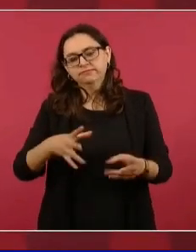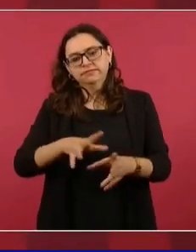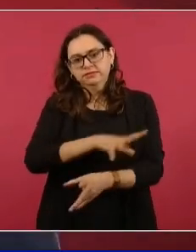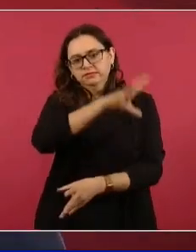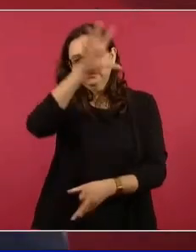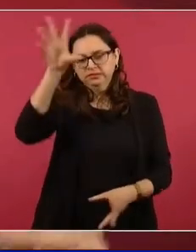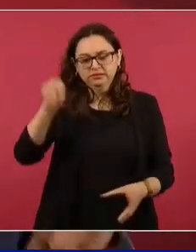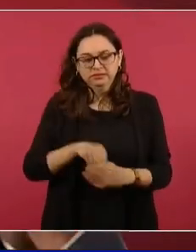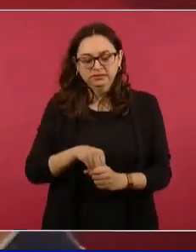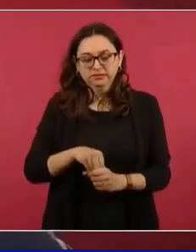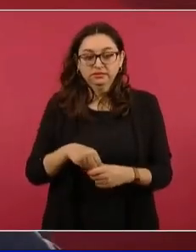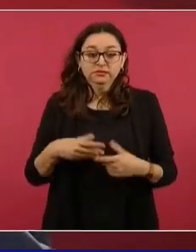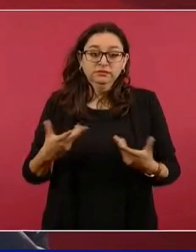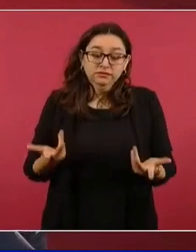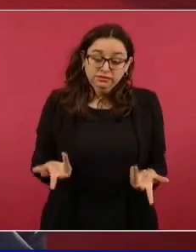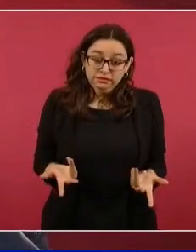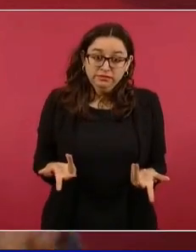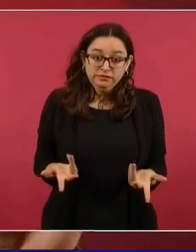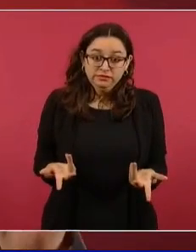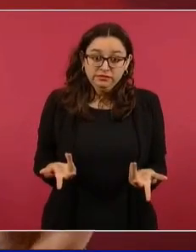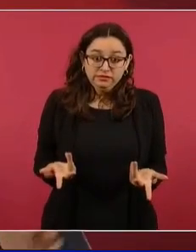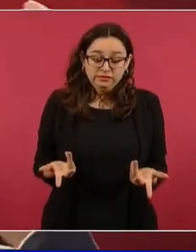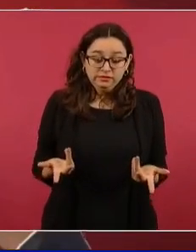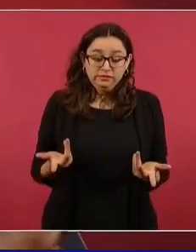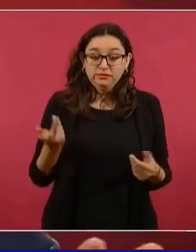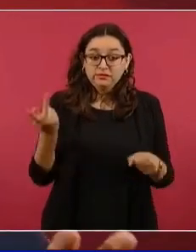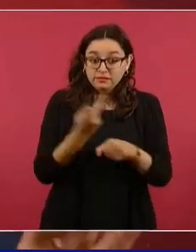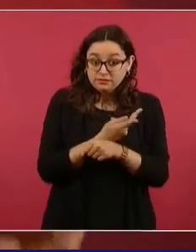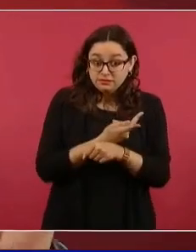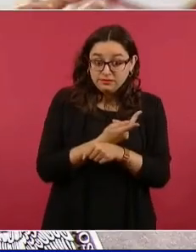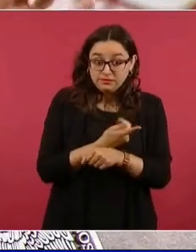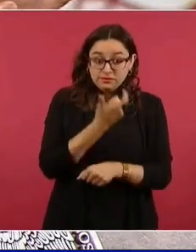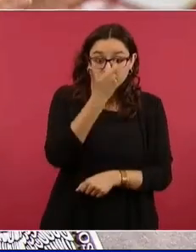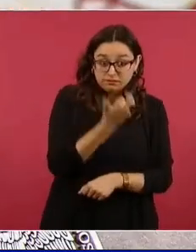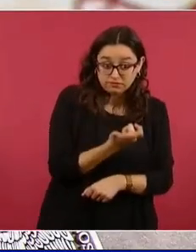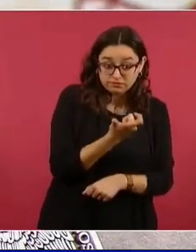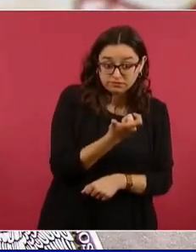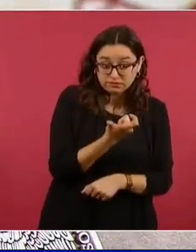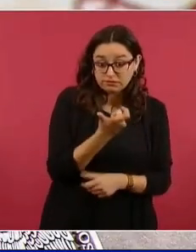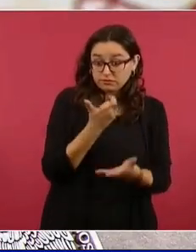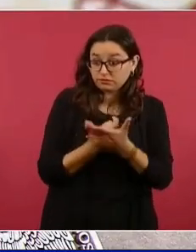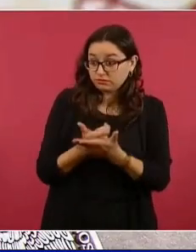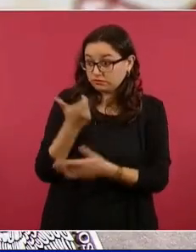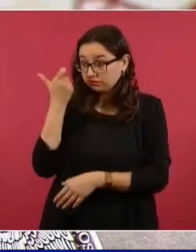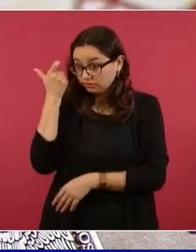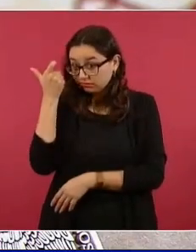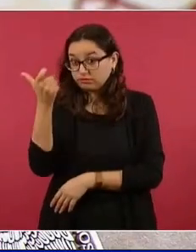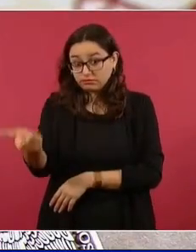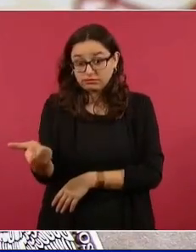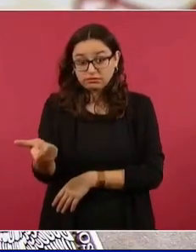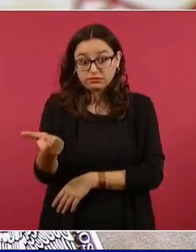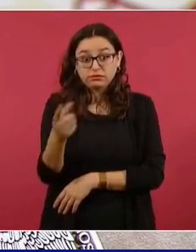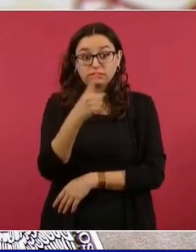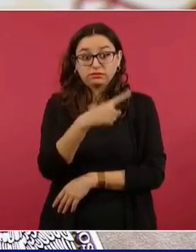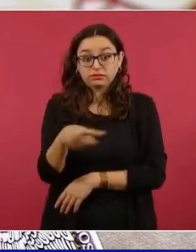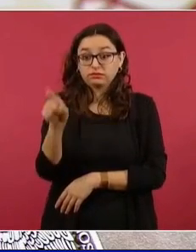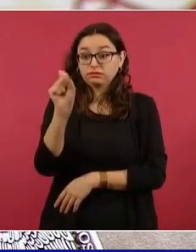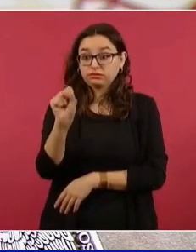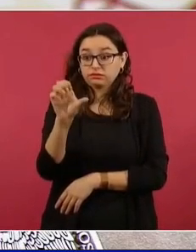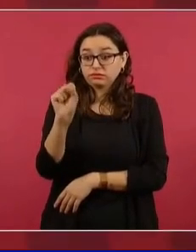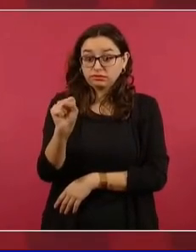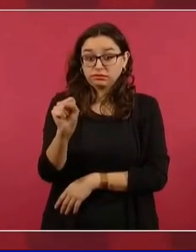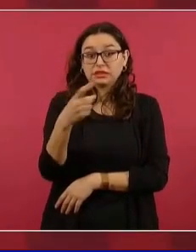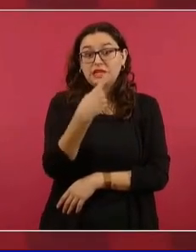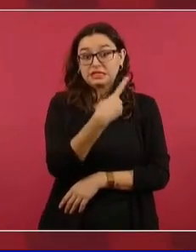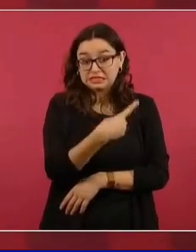para adquirirlas. Entonces, la relación entre el costo y el pago que hizo México, que fue de